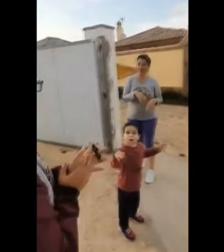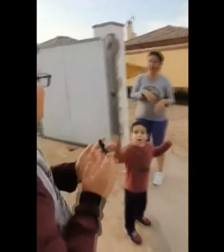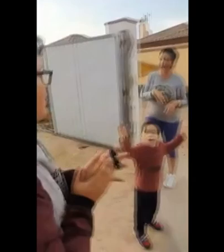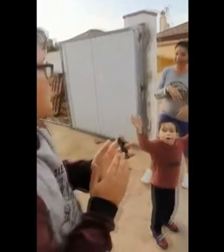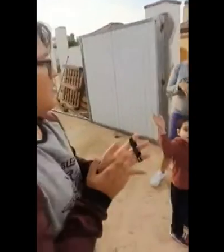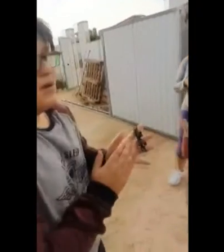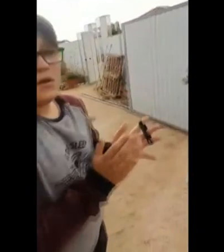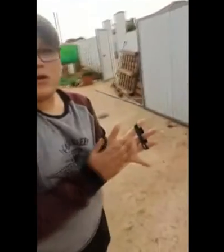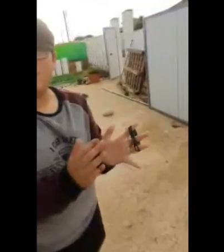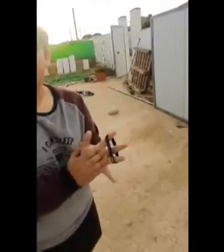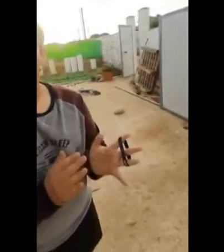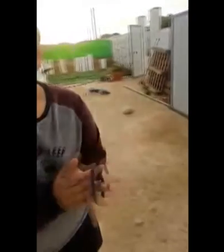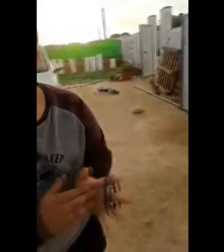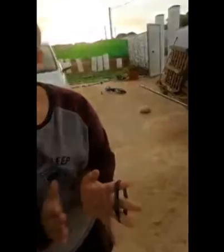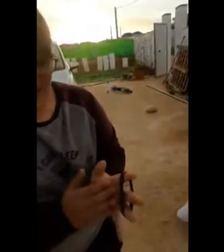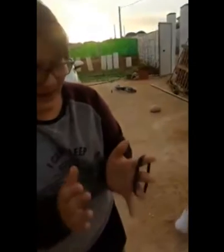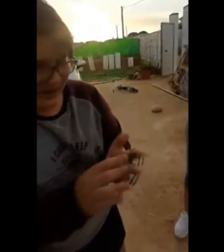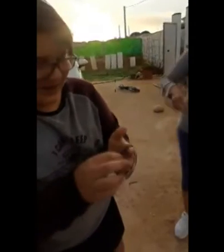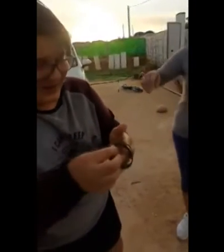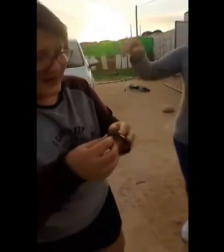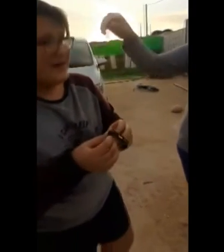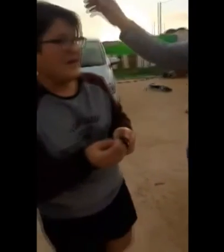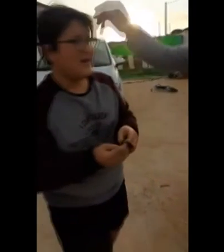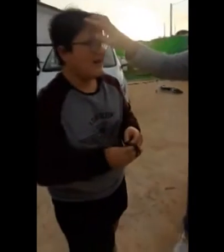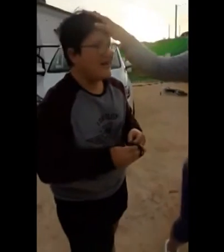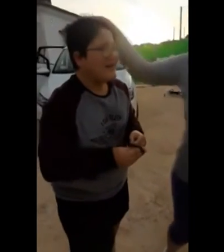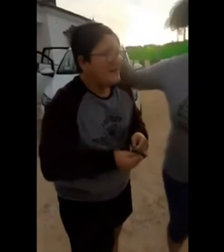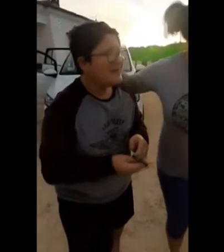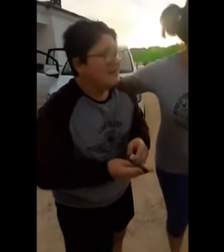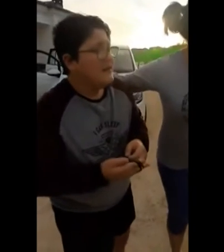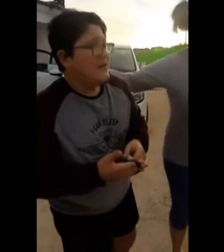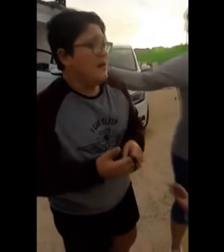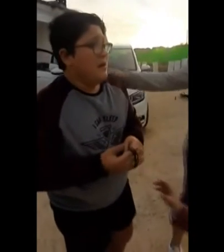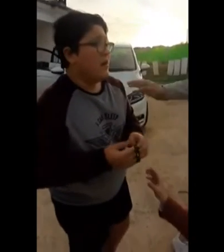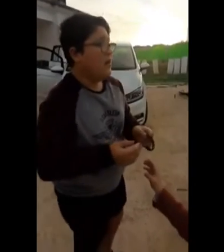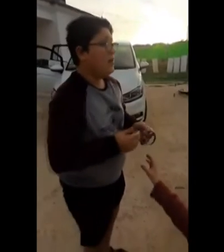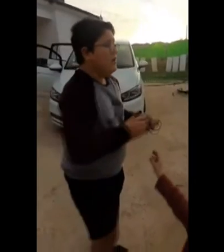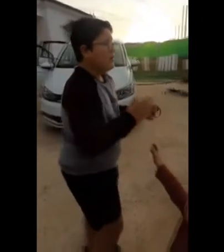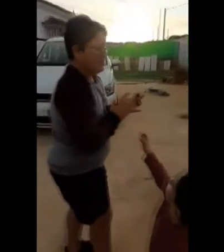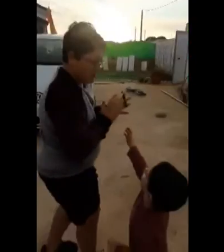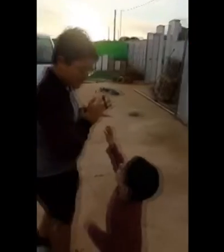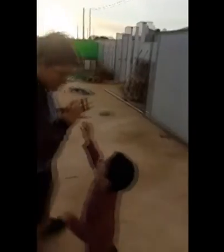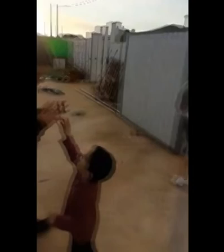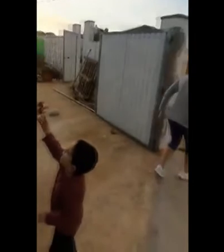gracias! ¡Mira, Guillo! ¡Que te han regalado! ¡Olé!